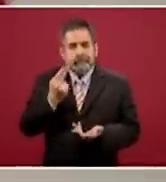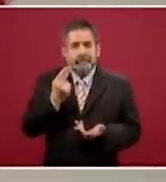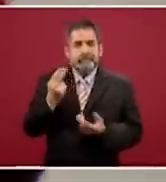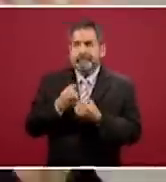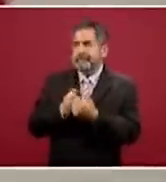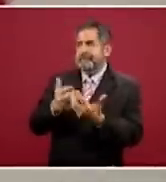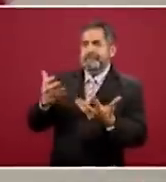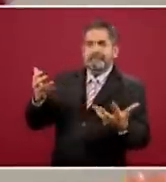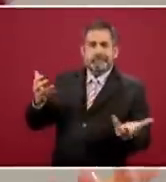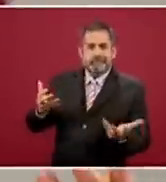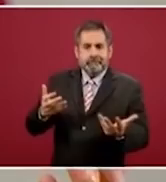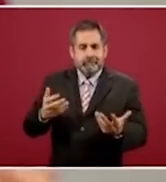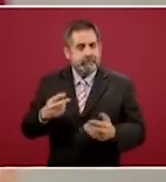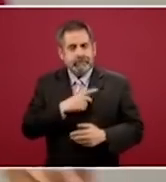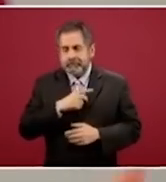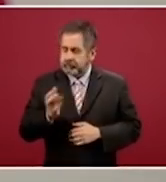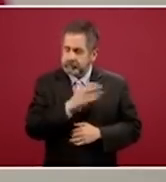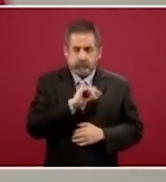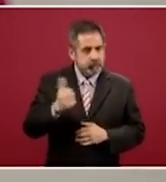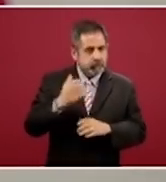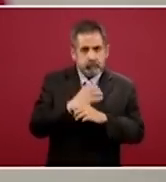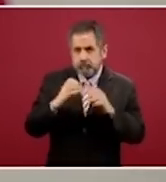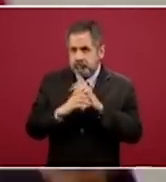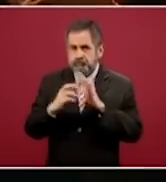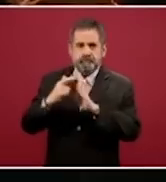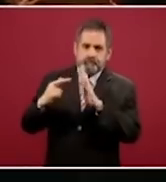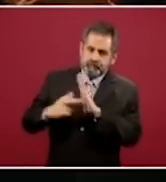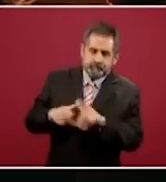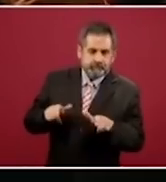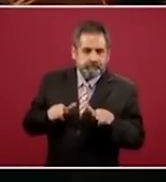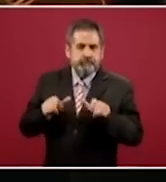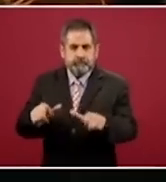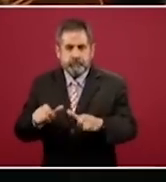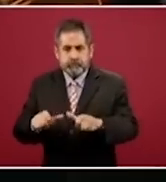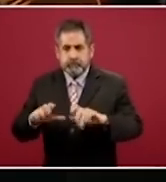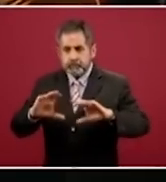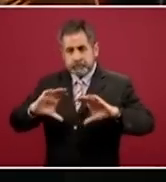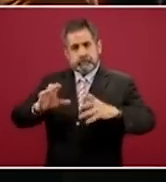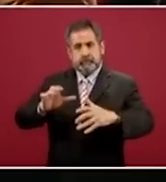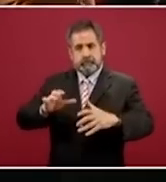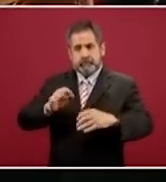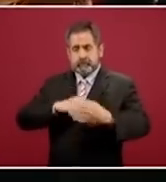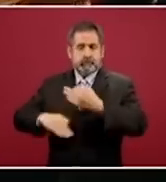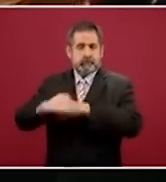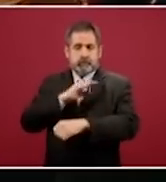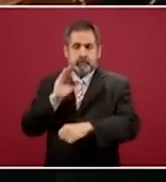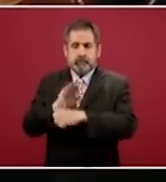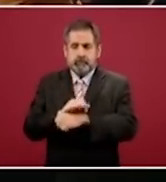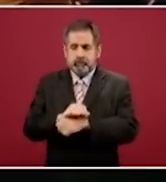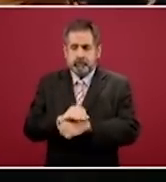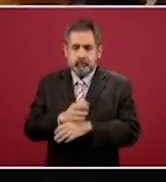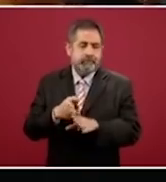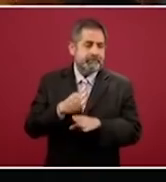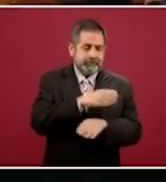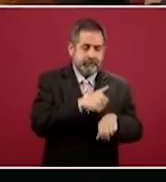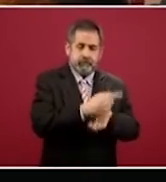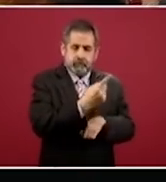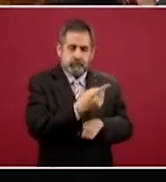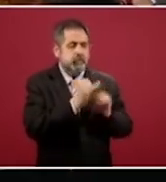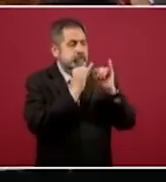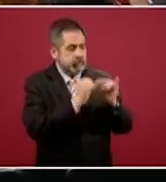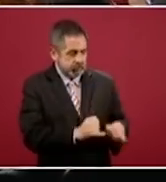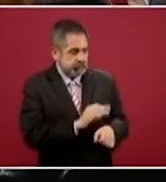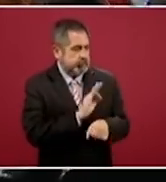porque las medidas de prevención y control son colectivas. Ya no son solamente el aislar caso por caso, ya no